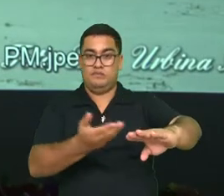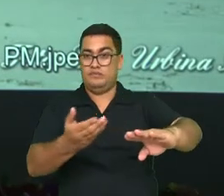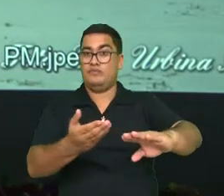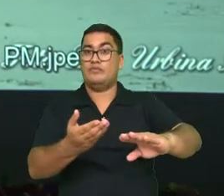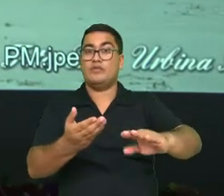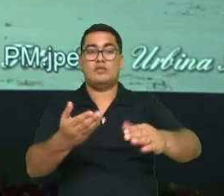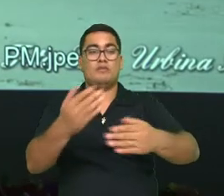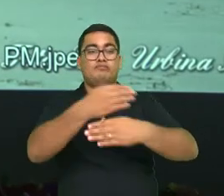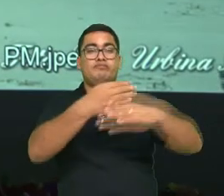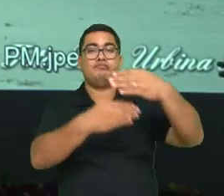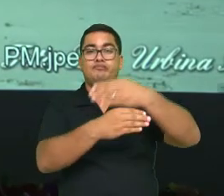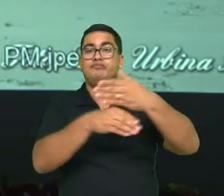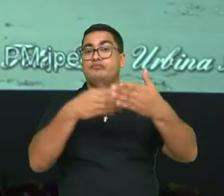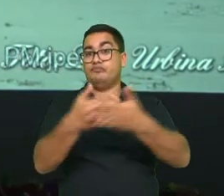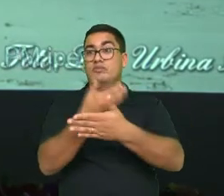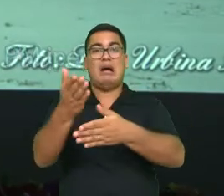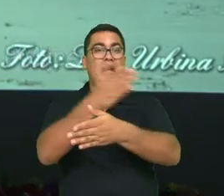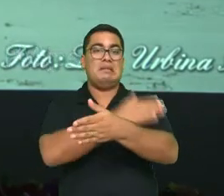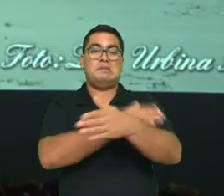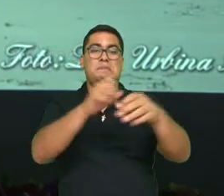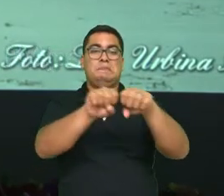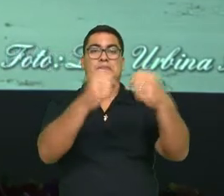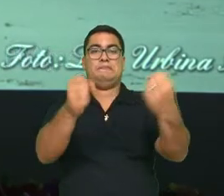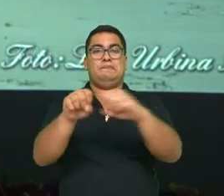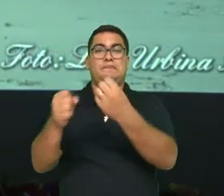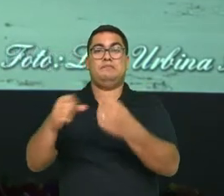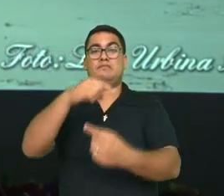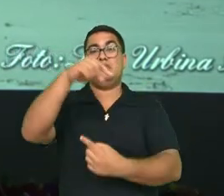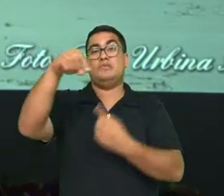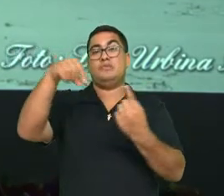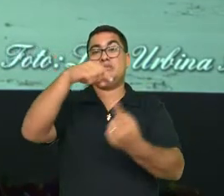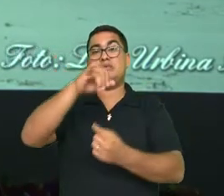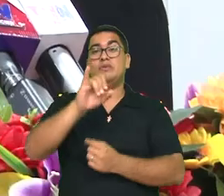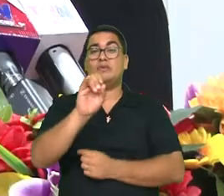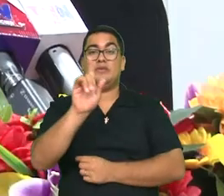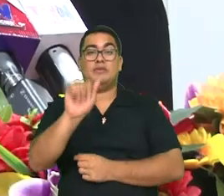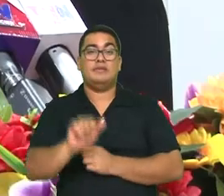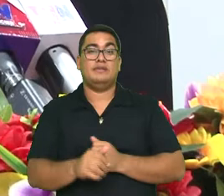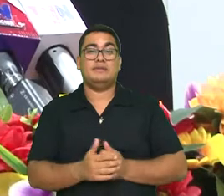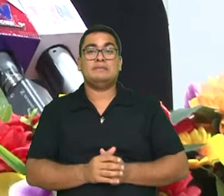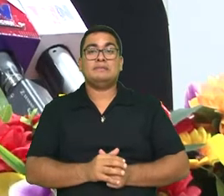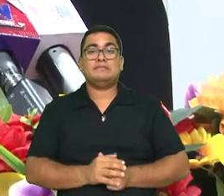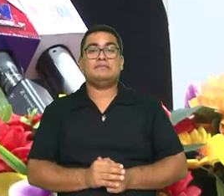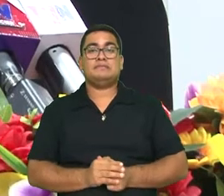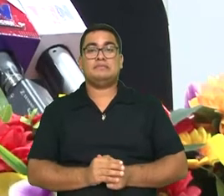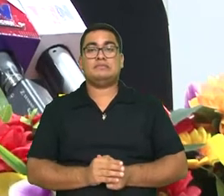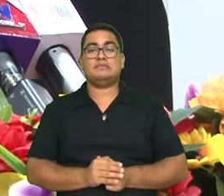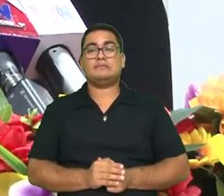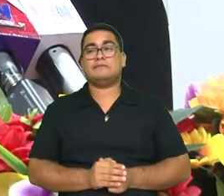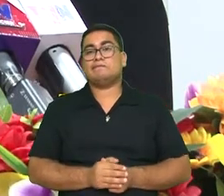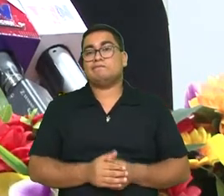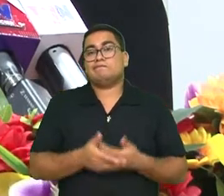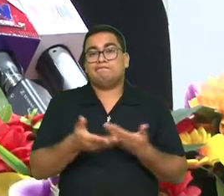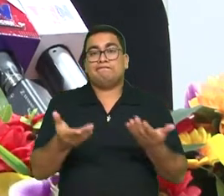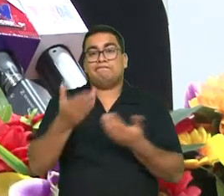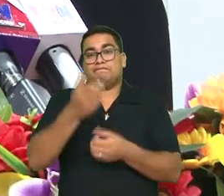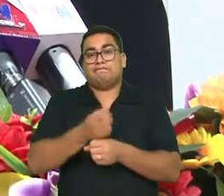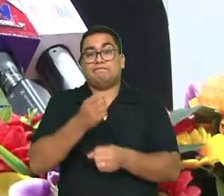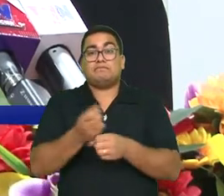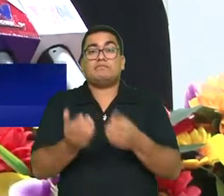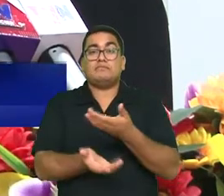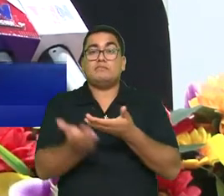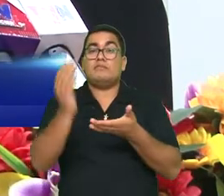Bilwi debido a los daños totales ocasionados por el huracán Iota. Porque estamos trabajando ya en un